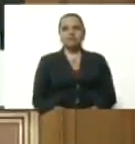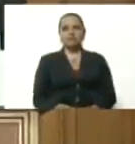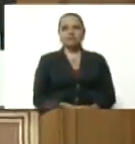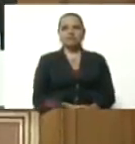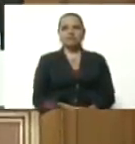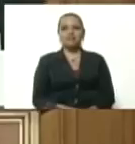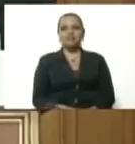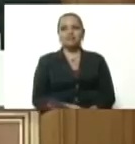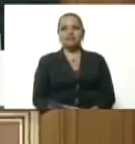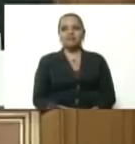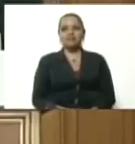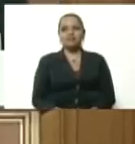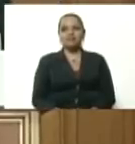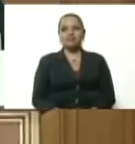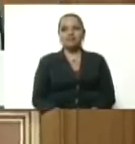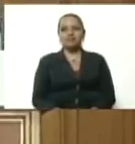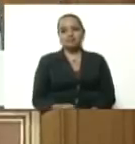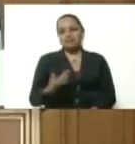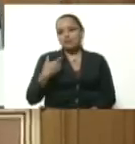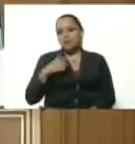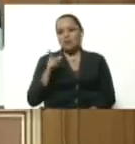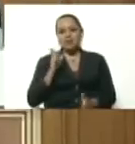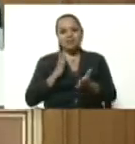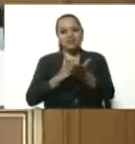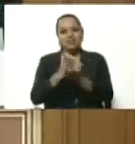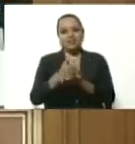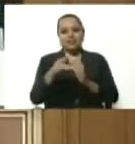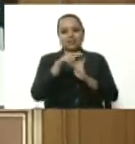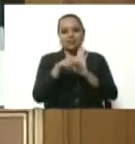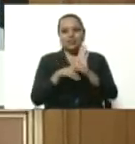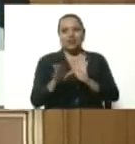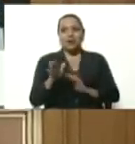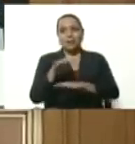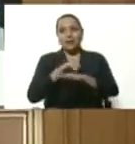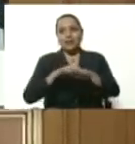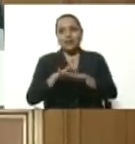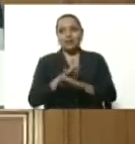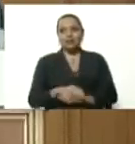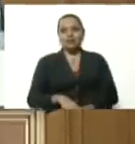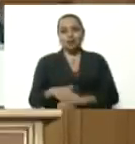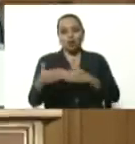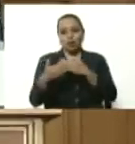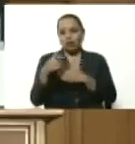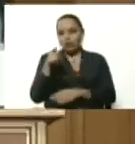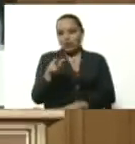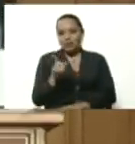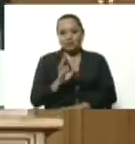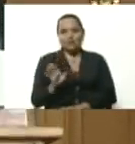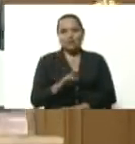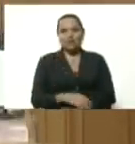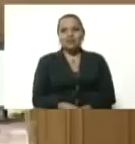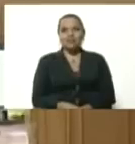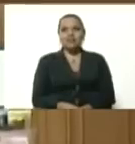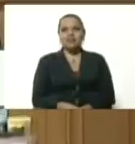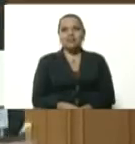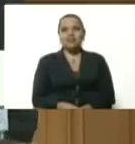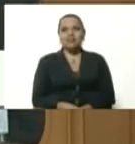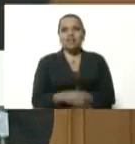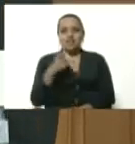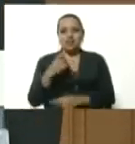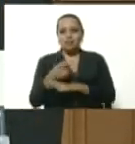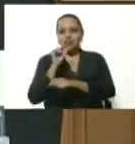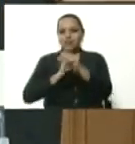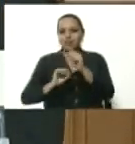No, bueno, puedo seguir con las recomendaciones, pero... Perdón, miren, contra eso hay que actuar a la